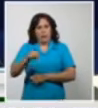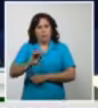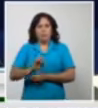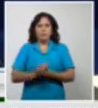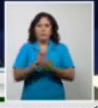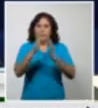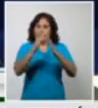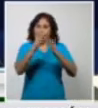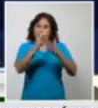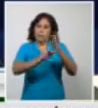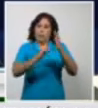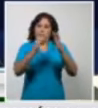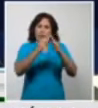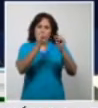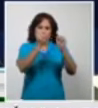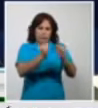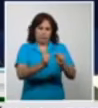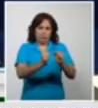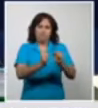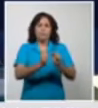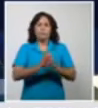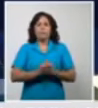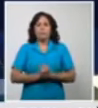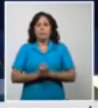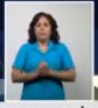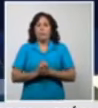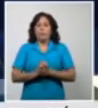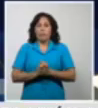arrendamiento. En el mundo,